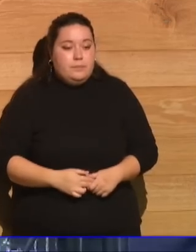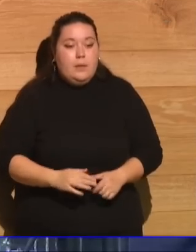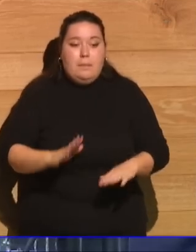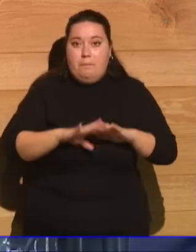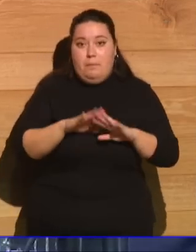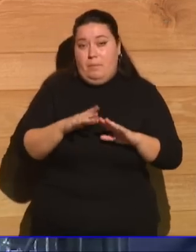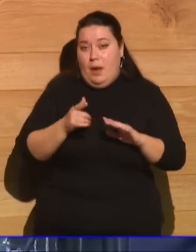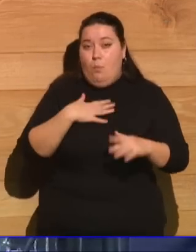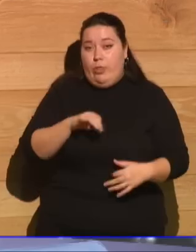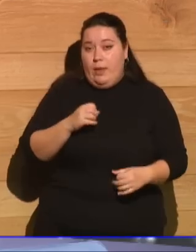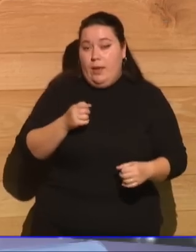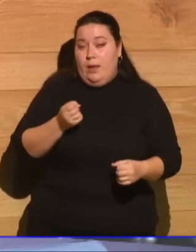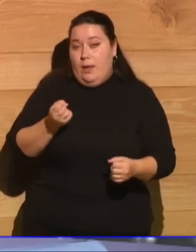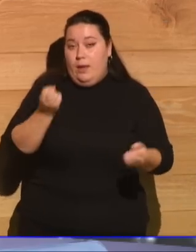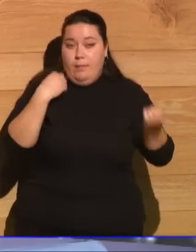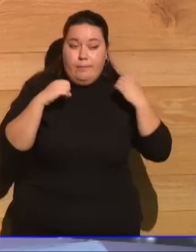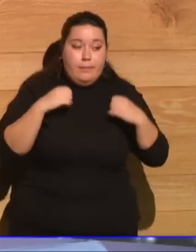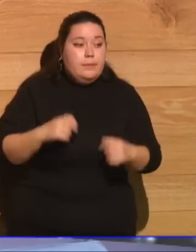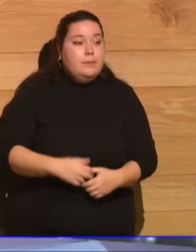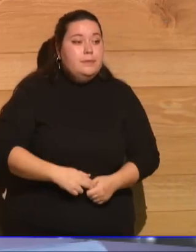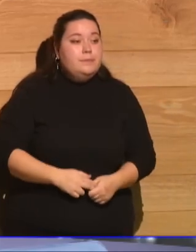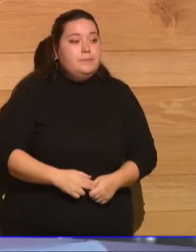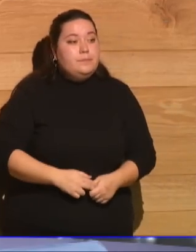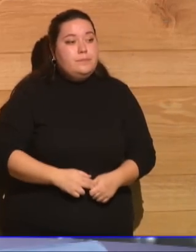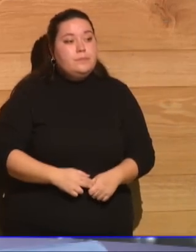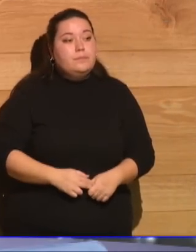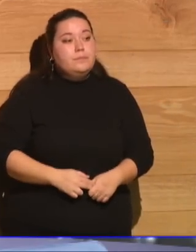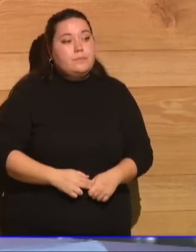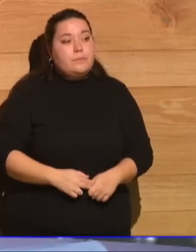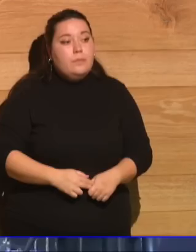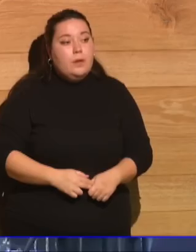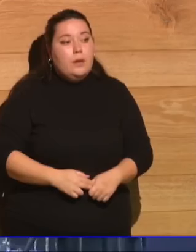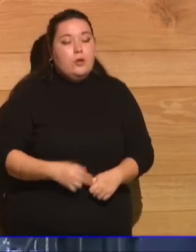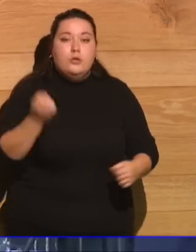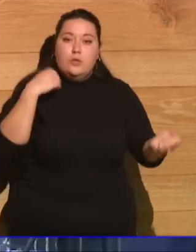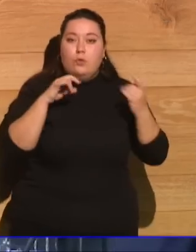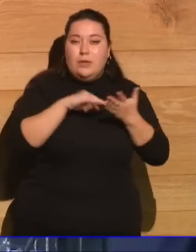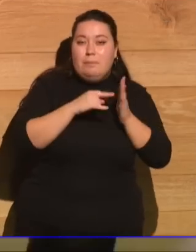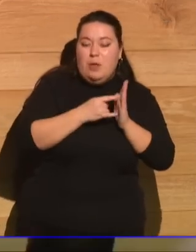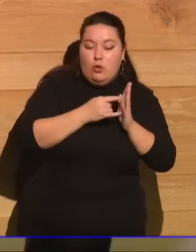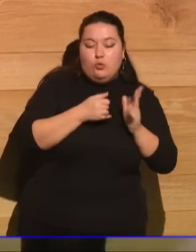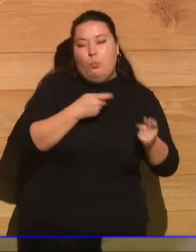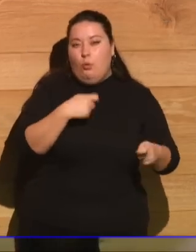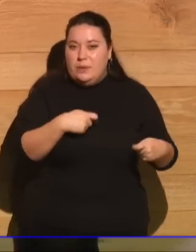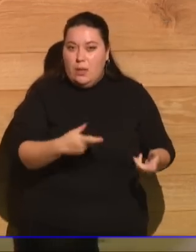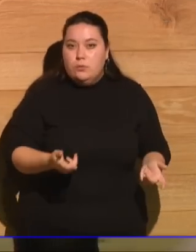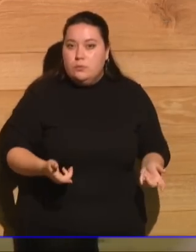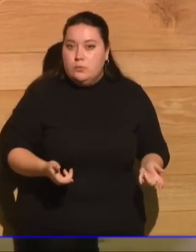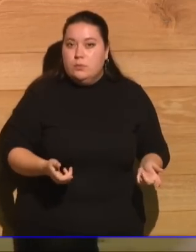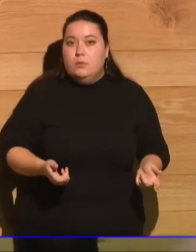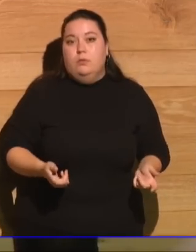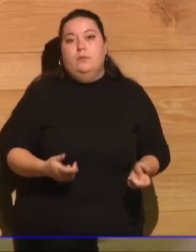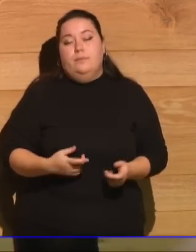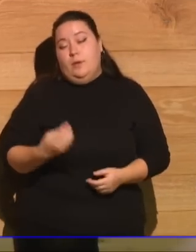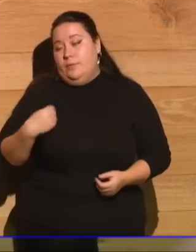era... Bueno, por otro lado, es que eso del método... ¿No son un mucho. poco pesados los actores del método? No, los hay muy pesados y los hay que no, como los que no son